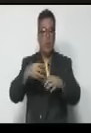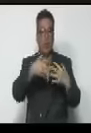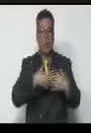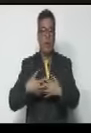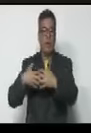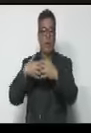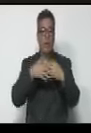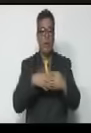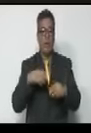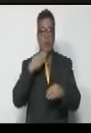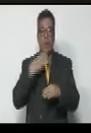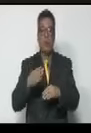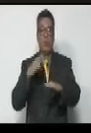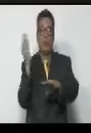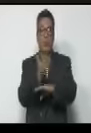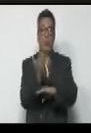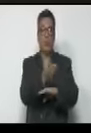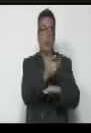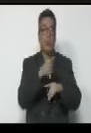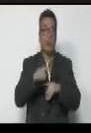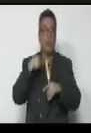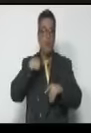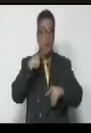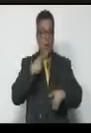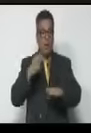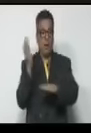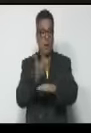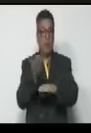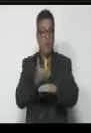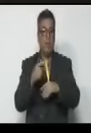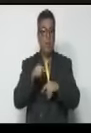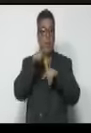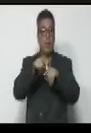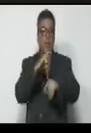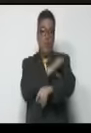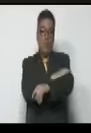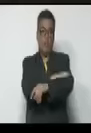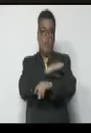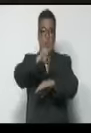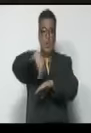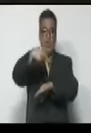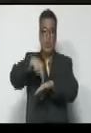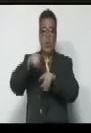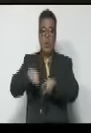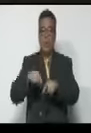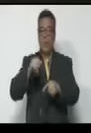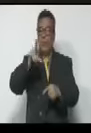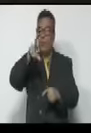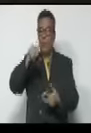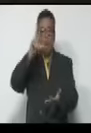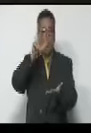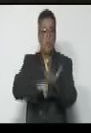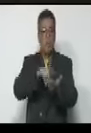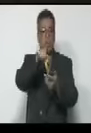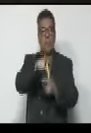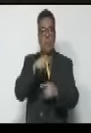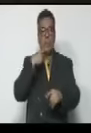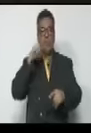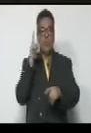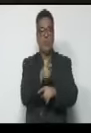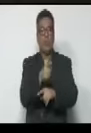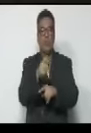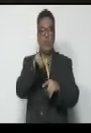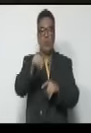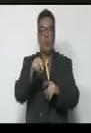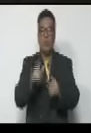Unidos para solicitar sanciones y para pedir sanciones. Esta oposición nacionalista no acepta ese señalamiento,